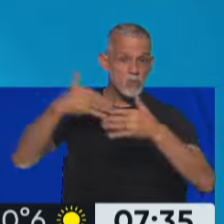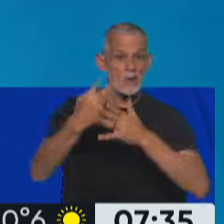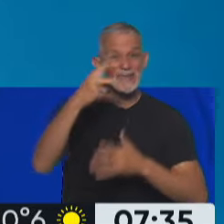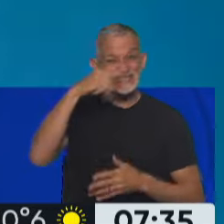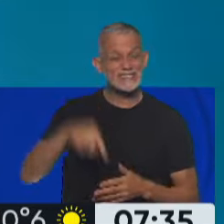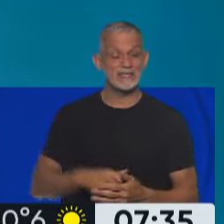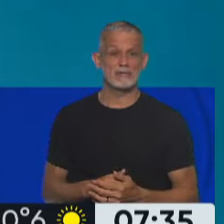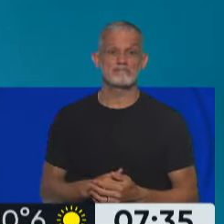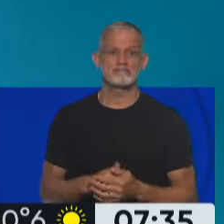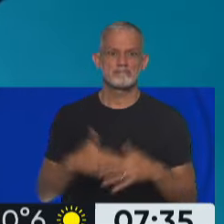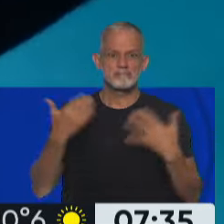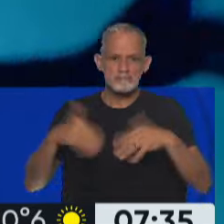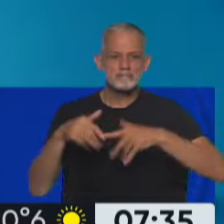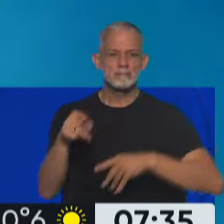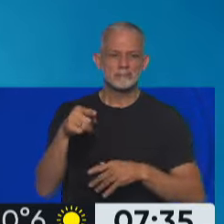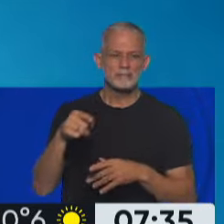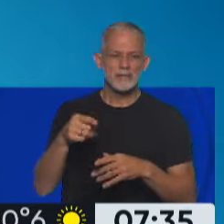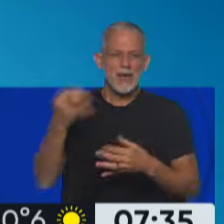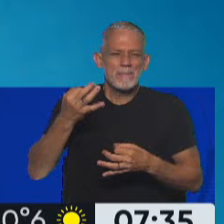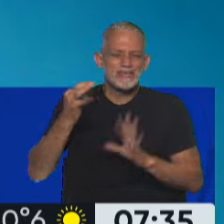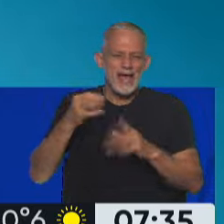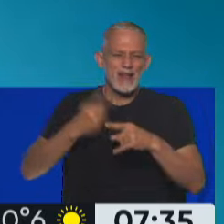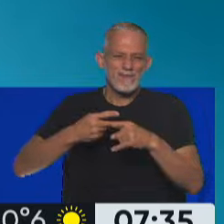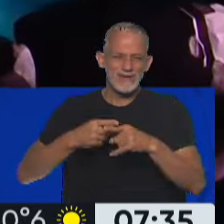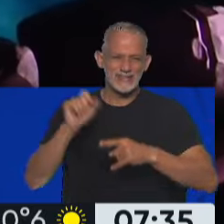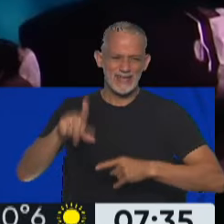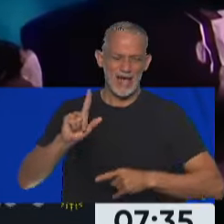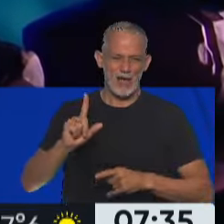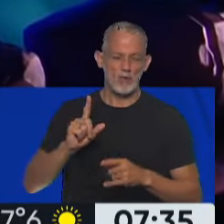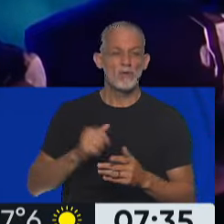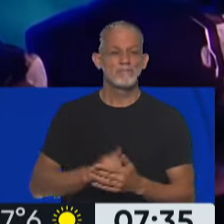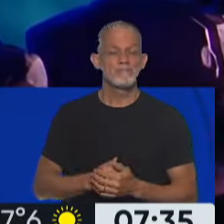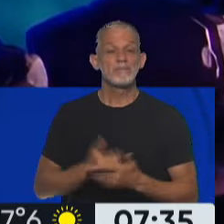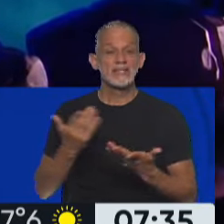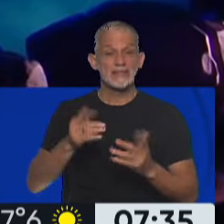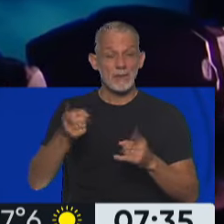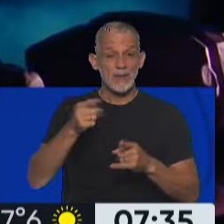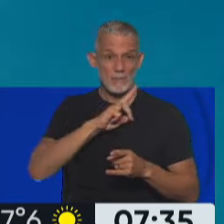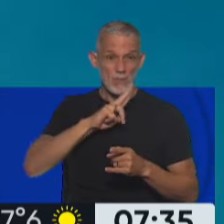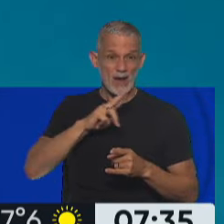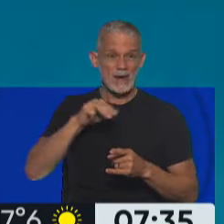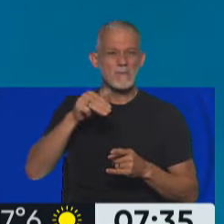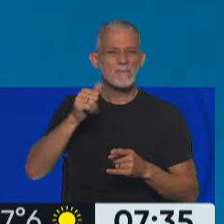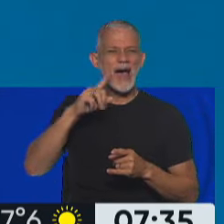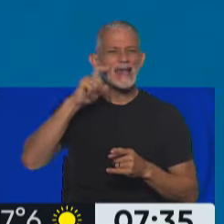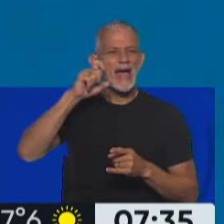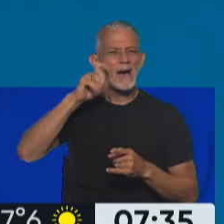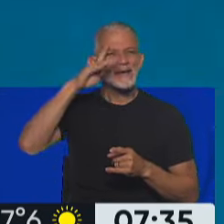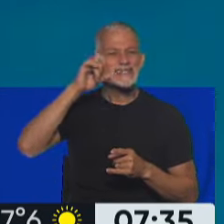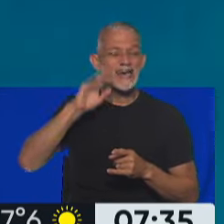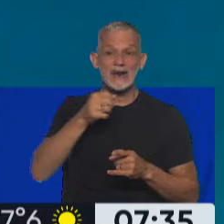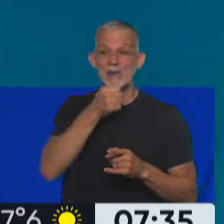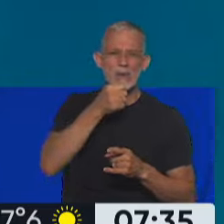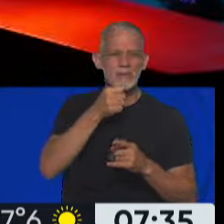una edición muy particular, un festejo muy particular. Además, María Becerra fue seleccionada para conducir la